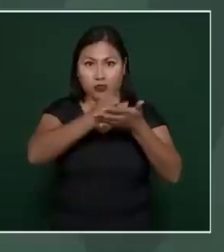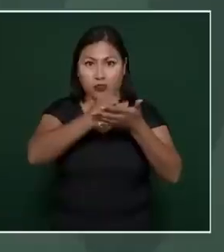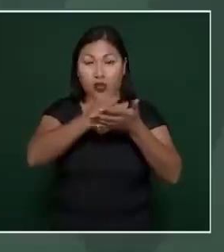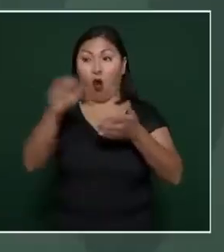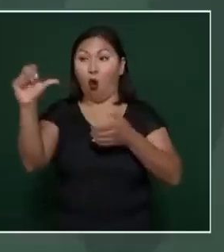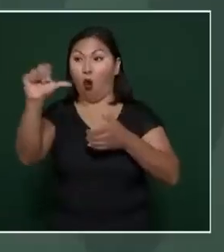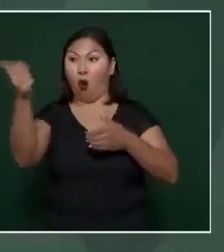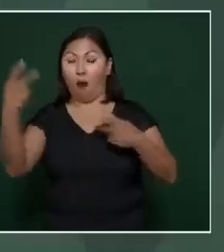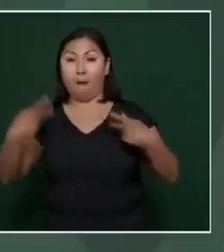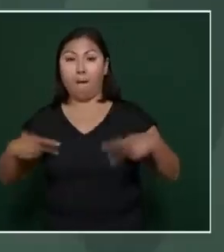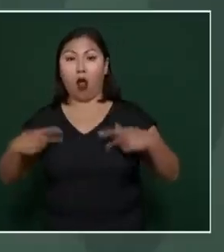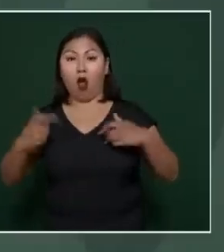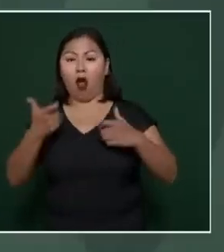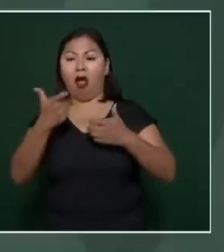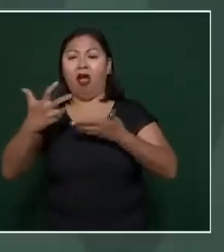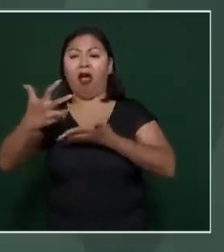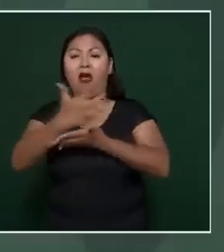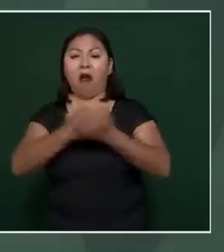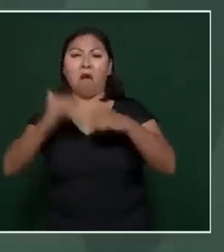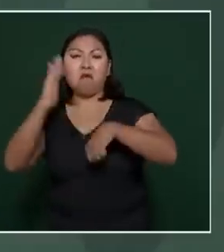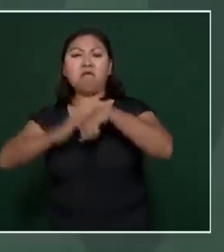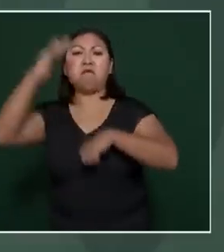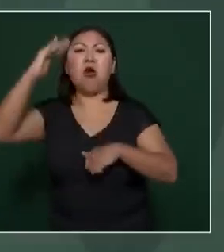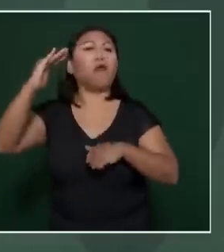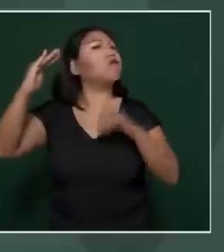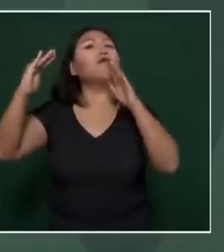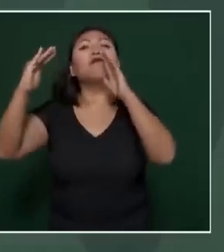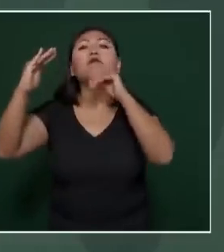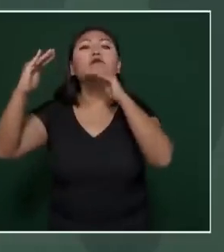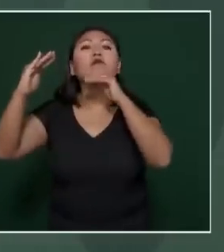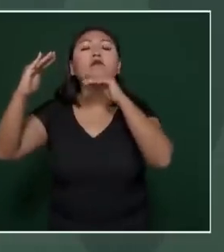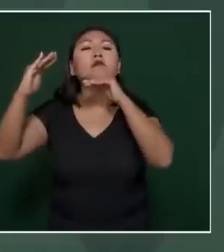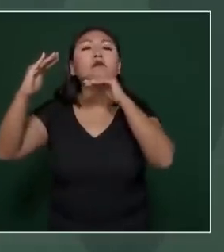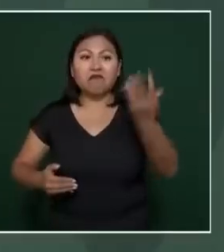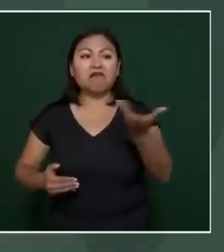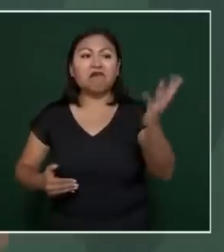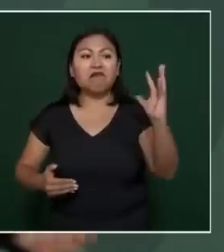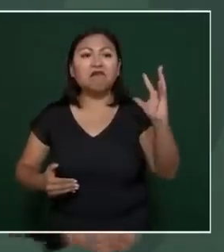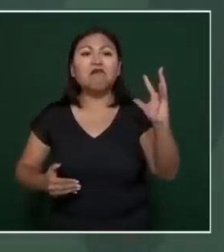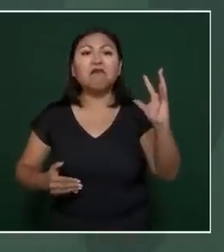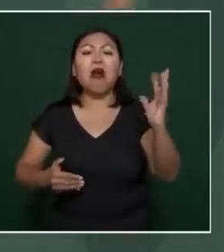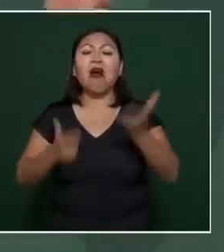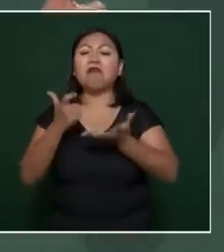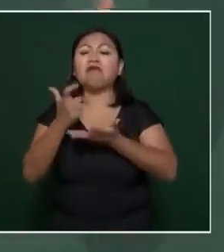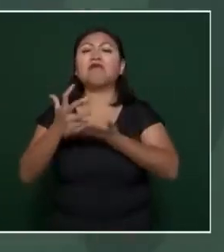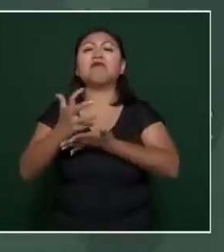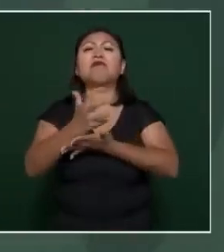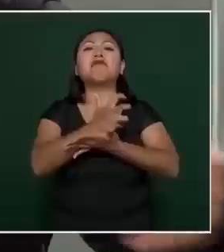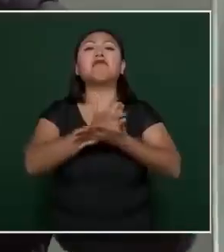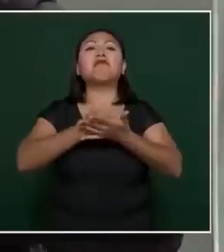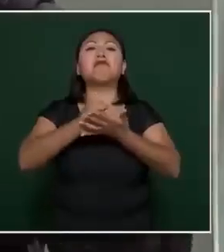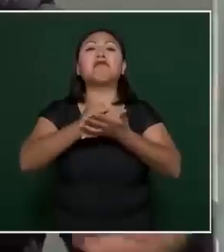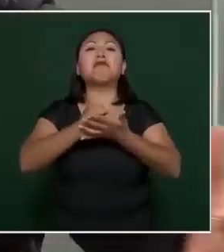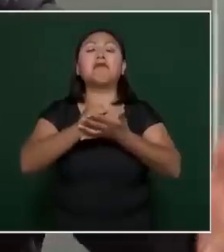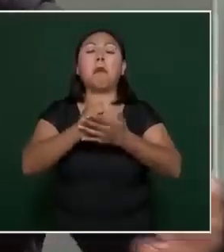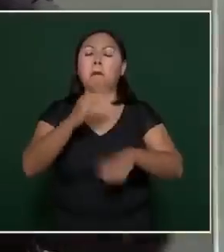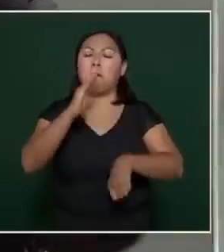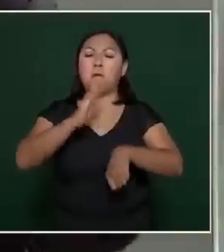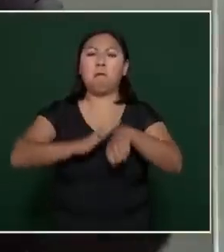ganan 4 veces más que lo que gana el presidente de la República. Y es